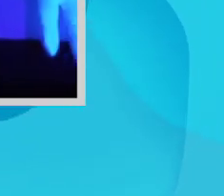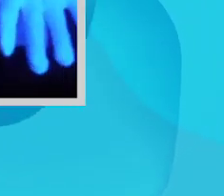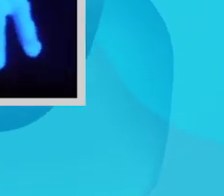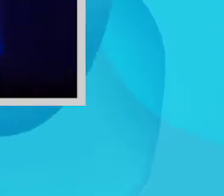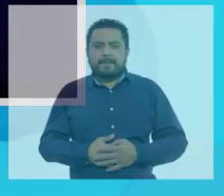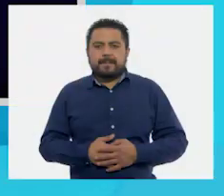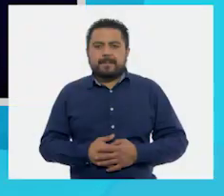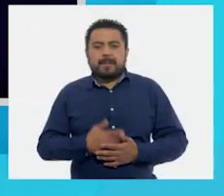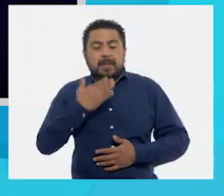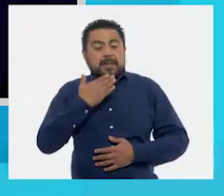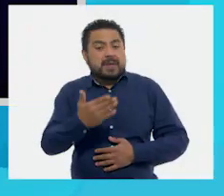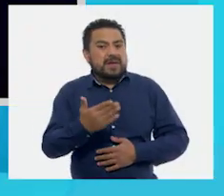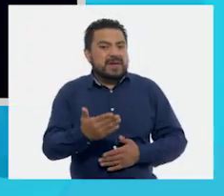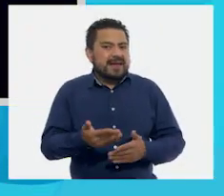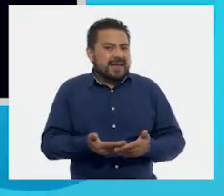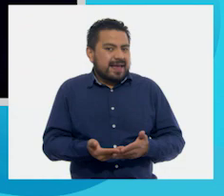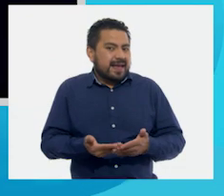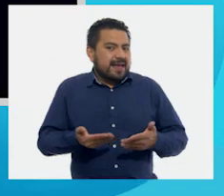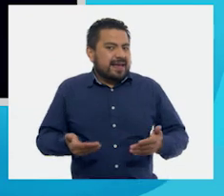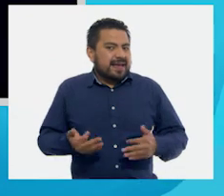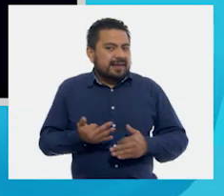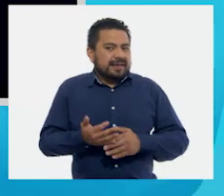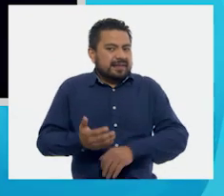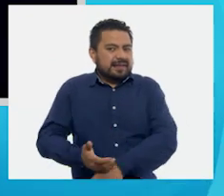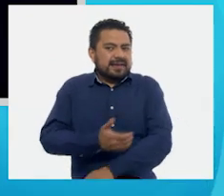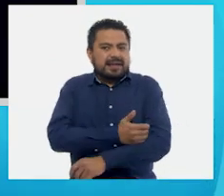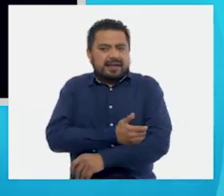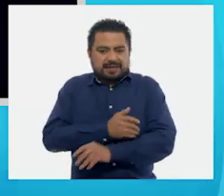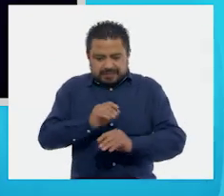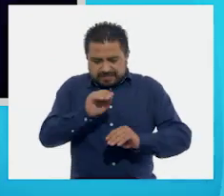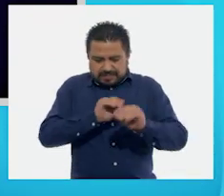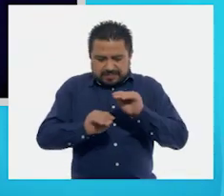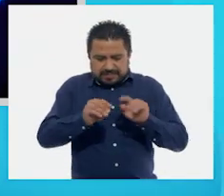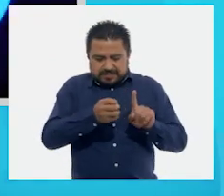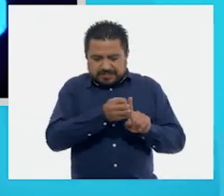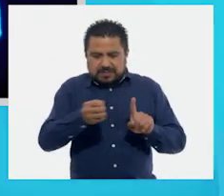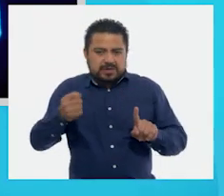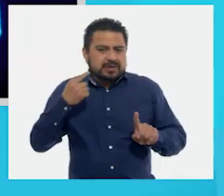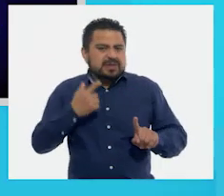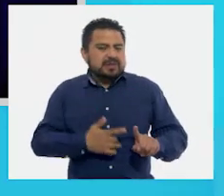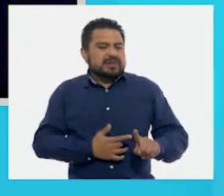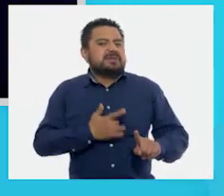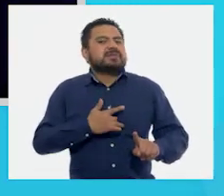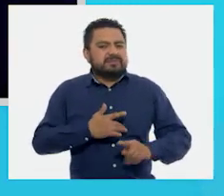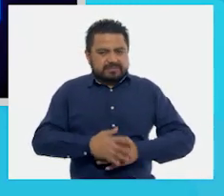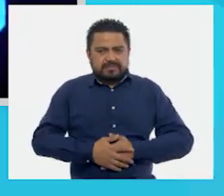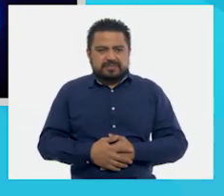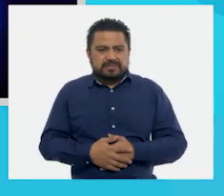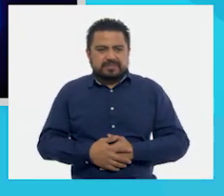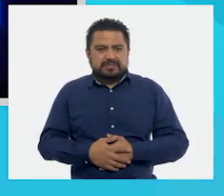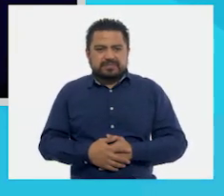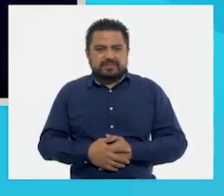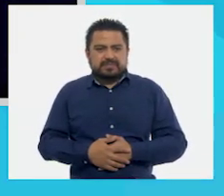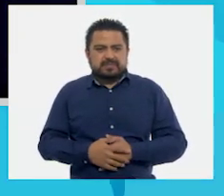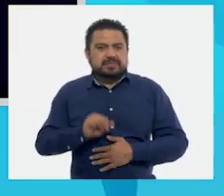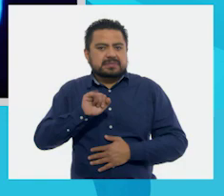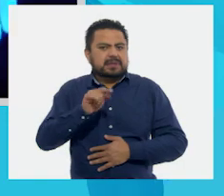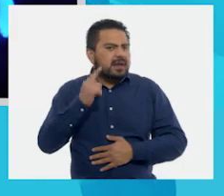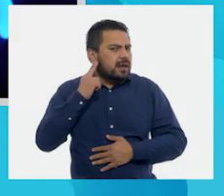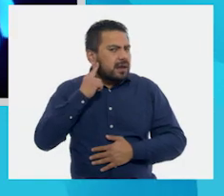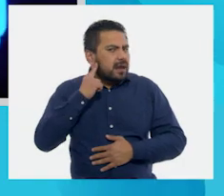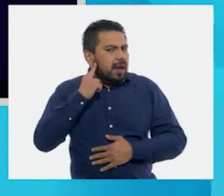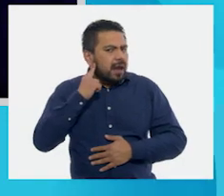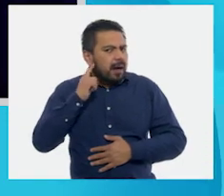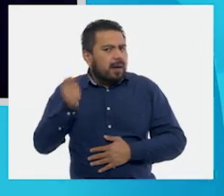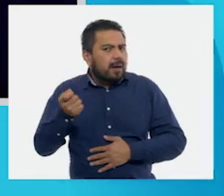Muy bien, llegó el momento de acompañar nuestra secuencia con un ritmo. Sí, escucharon